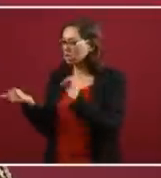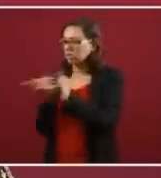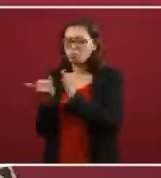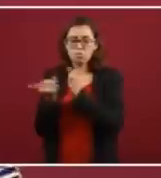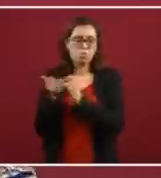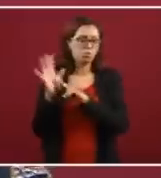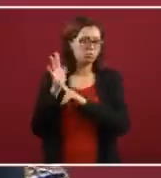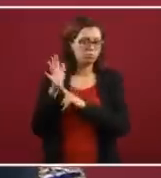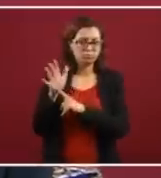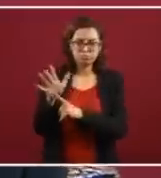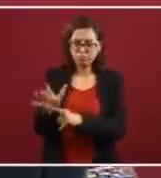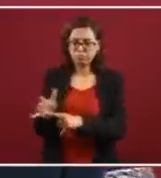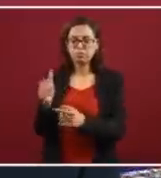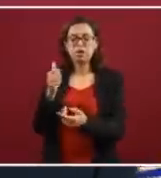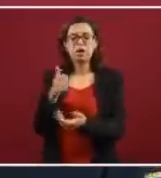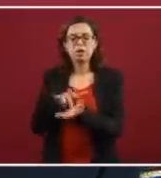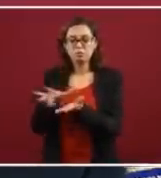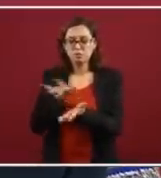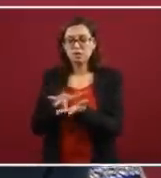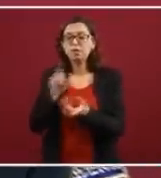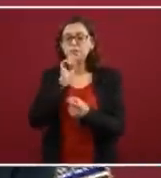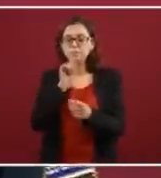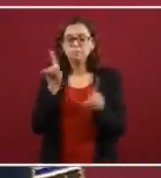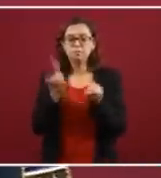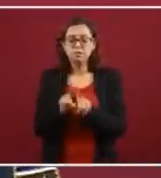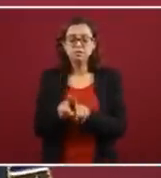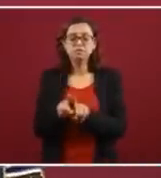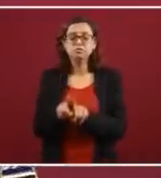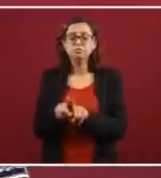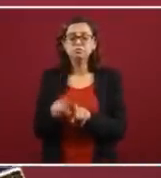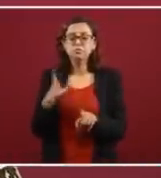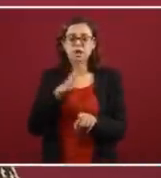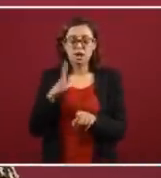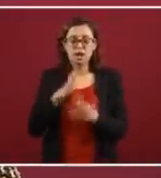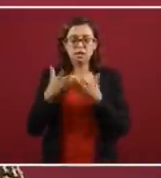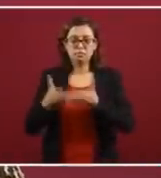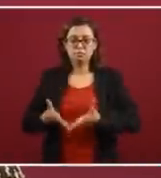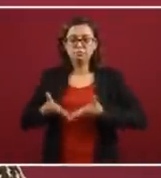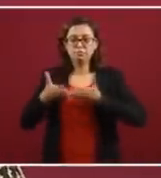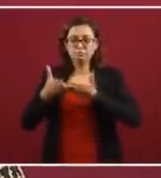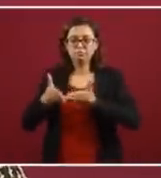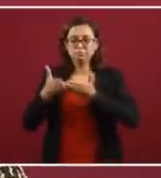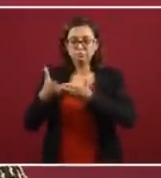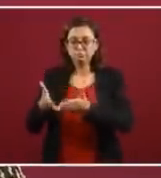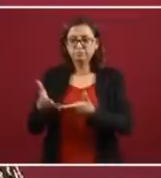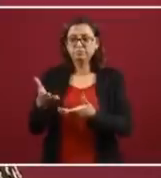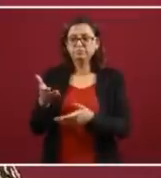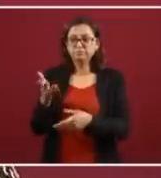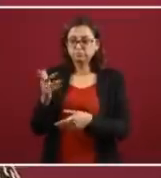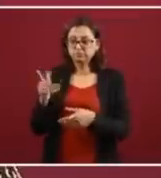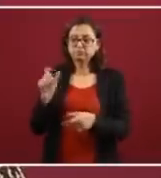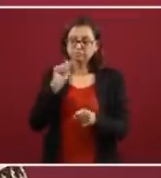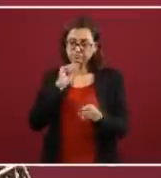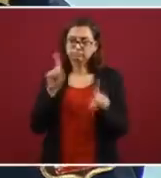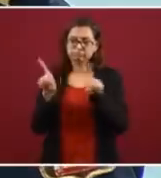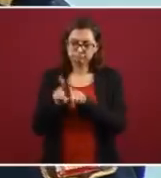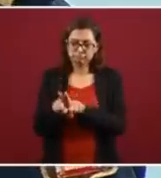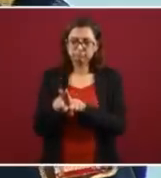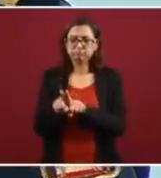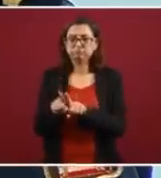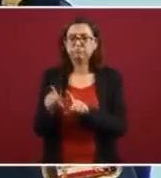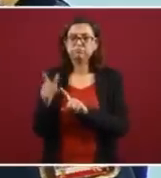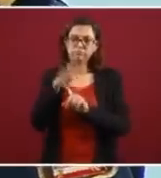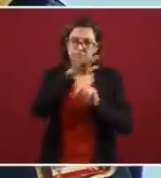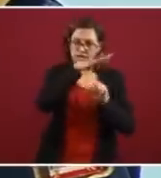helicópteros. Aquí se incrementa, tenemos embarcaciones para reconocimiento marítimo también, además de lo